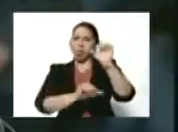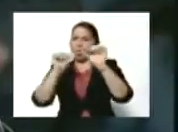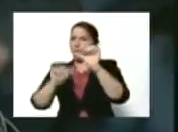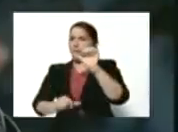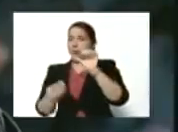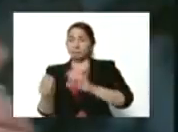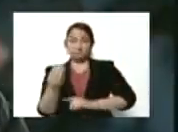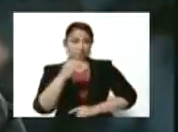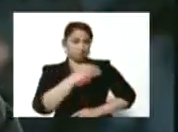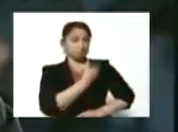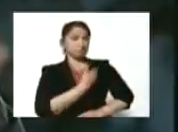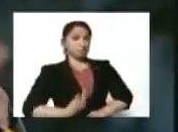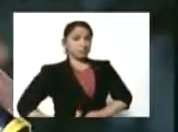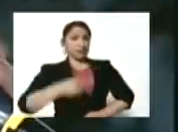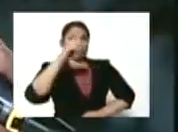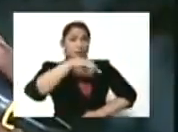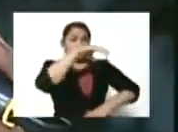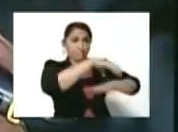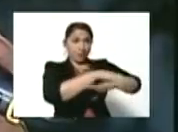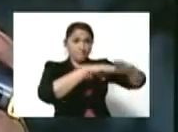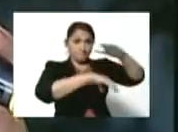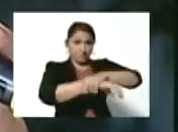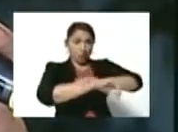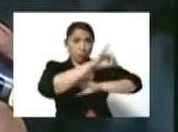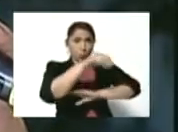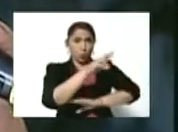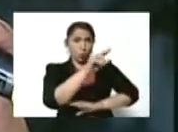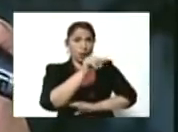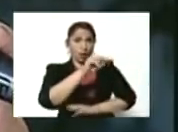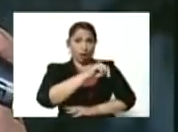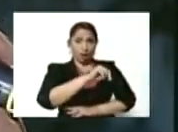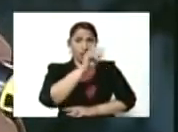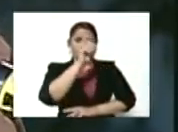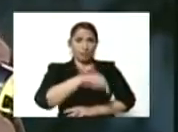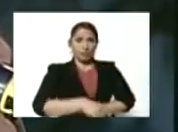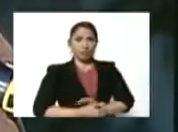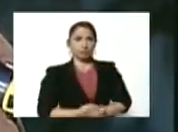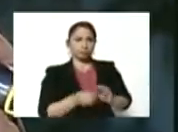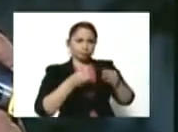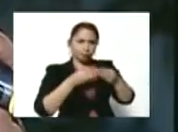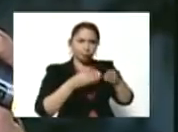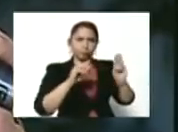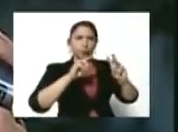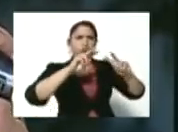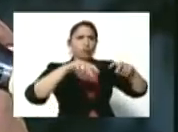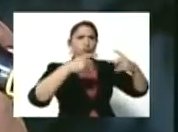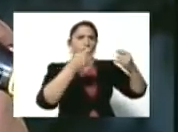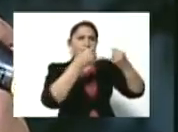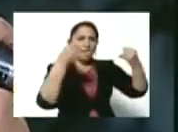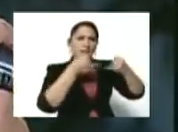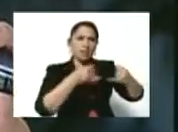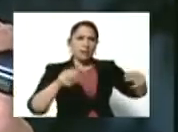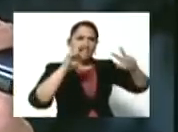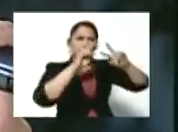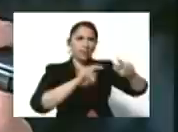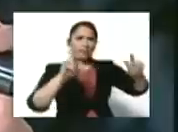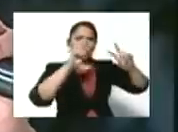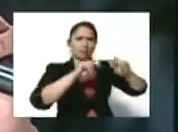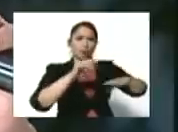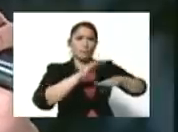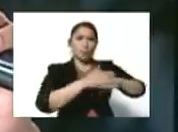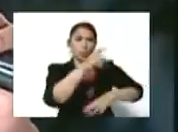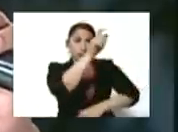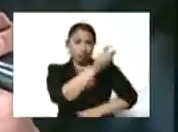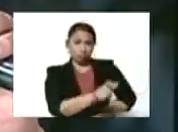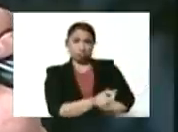Incluso, presidente, la captura de Gutiérrez Aranguren da cabida a la apertura de nuevas líneas de investigación, porque aparece un